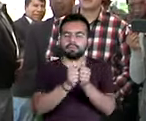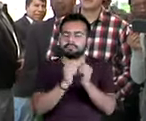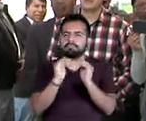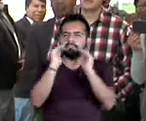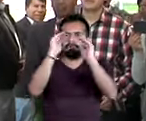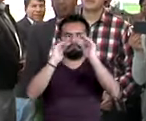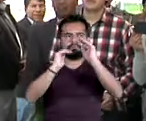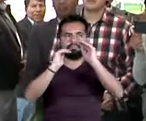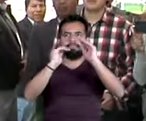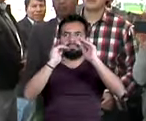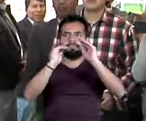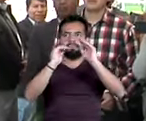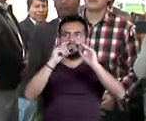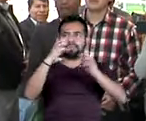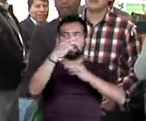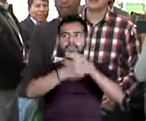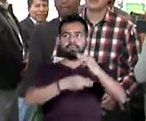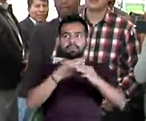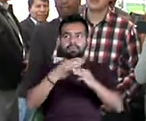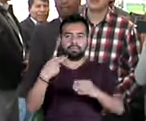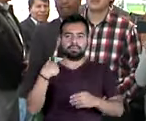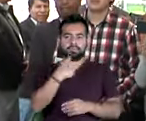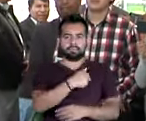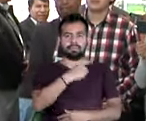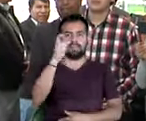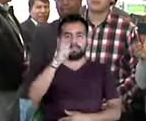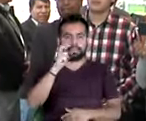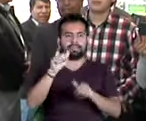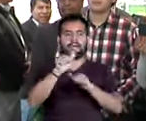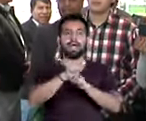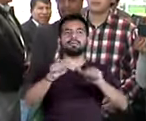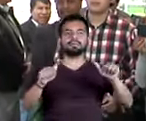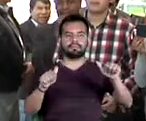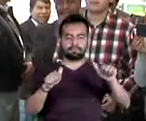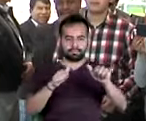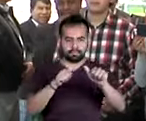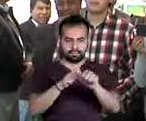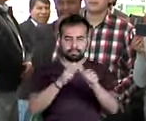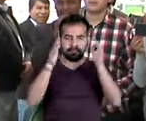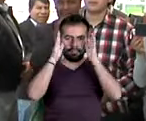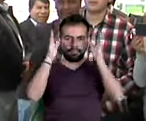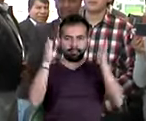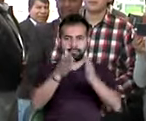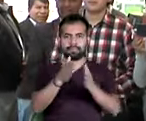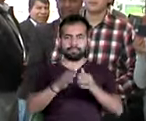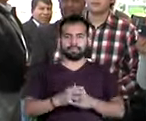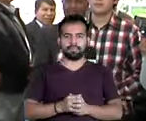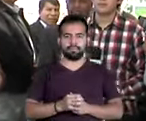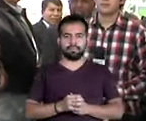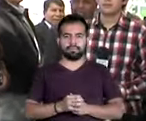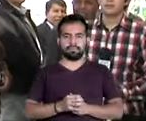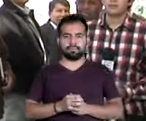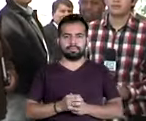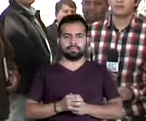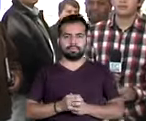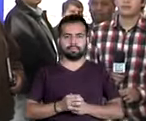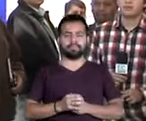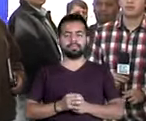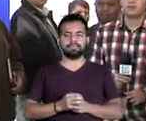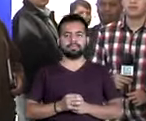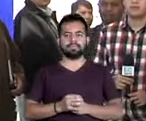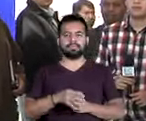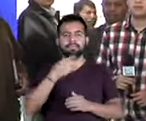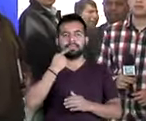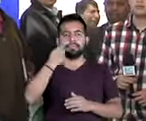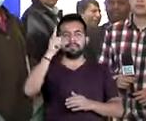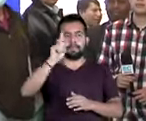mundo? Lo que necesitamos es un administrador de proyecto, un project manager, como se llama lastimosamente en el mundo de la administración, para